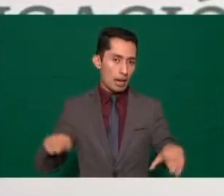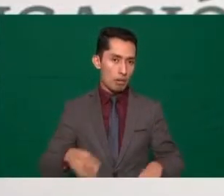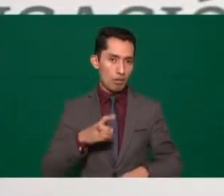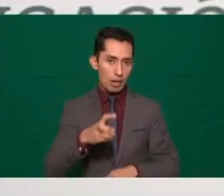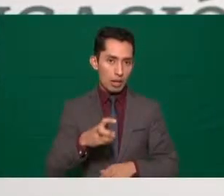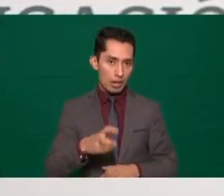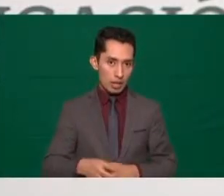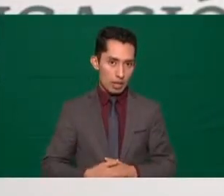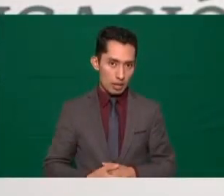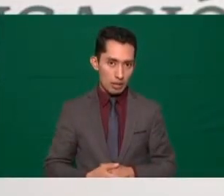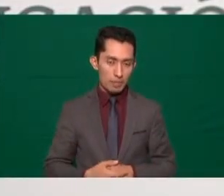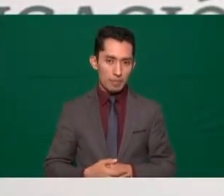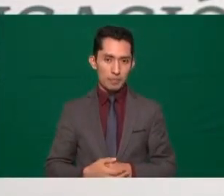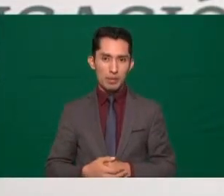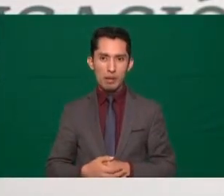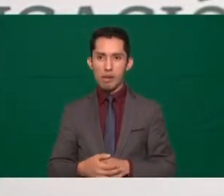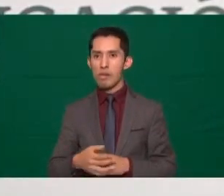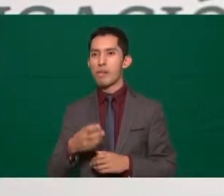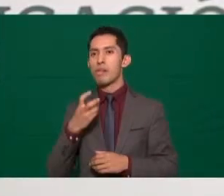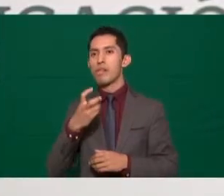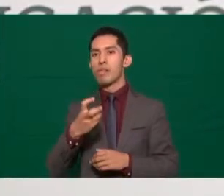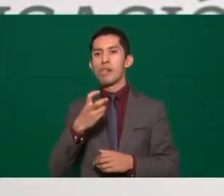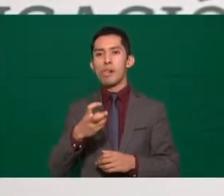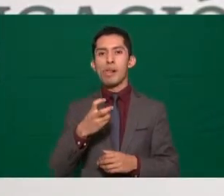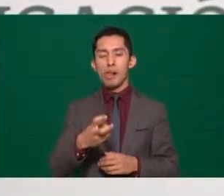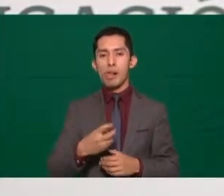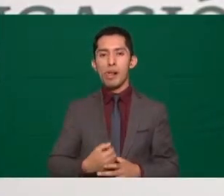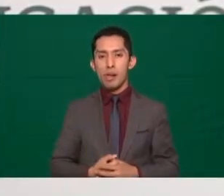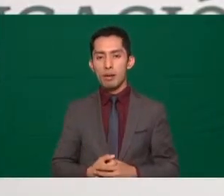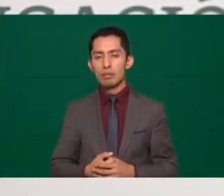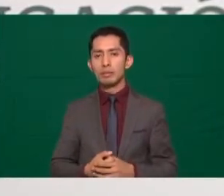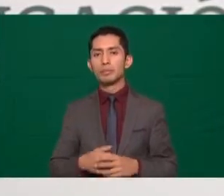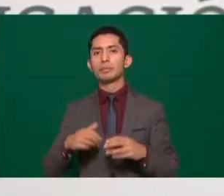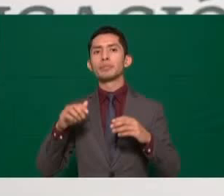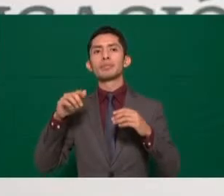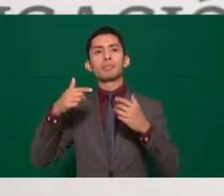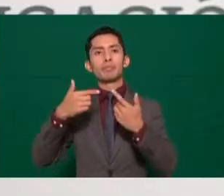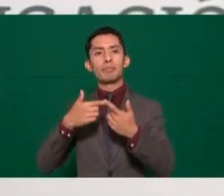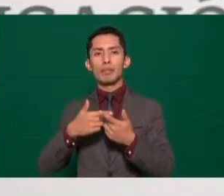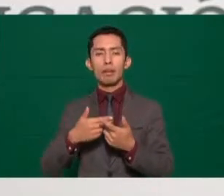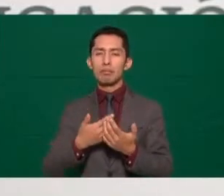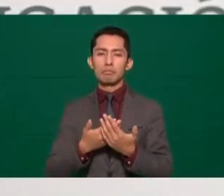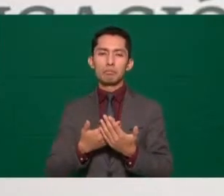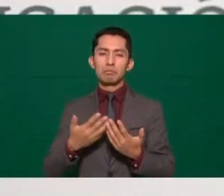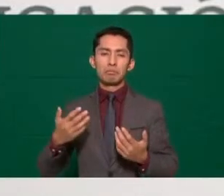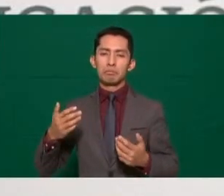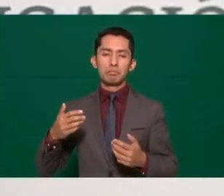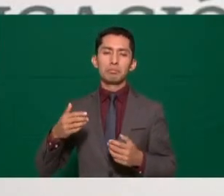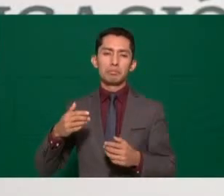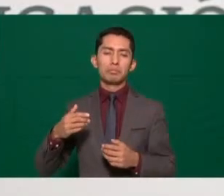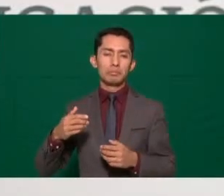el nombre, el término, partido es una parte,